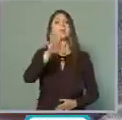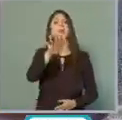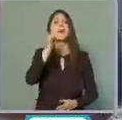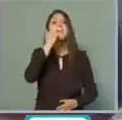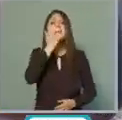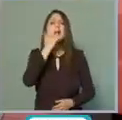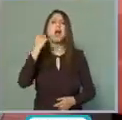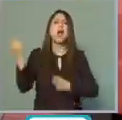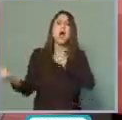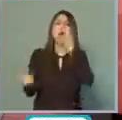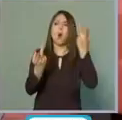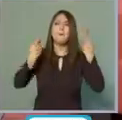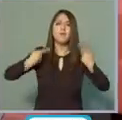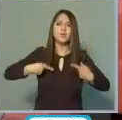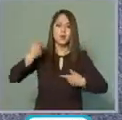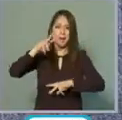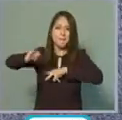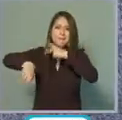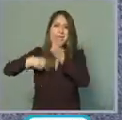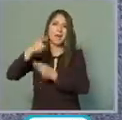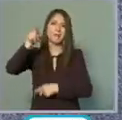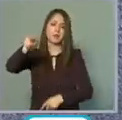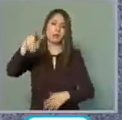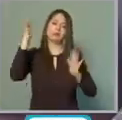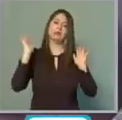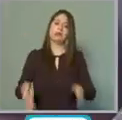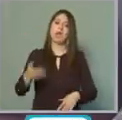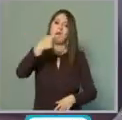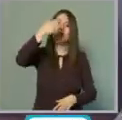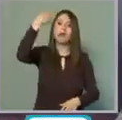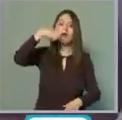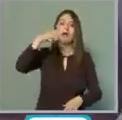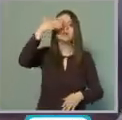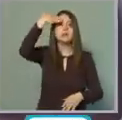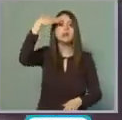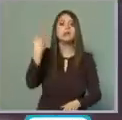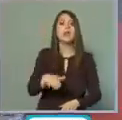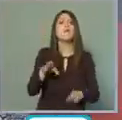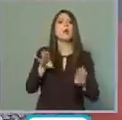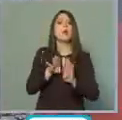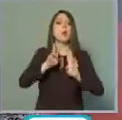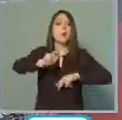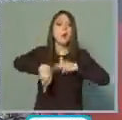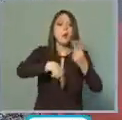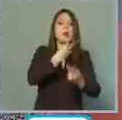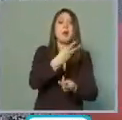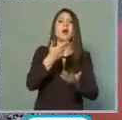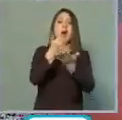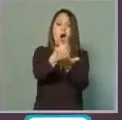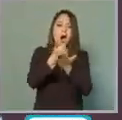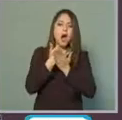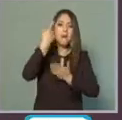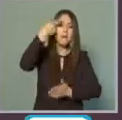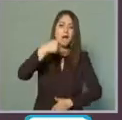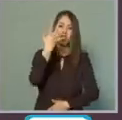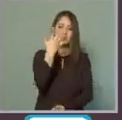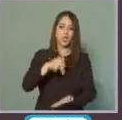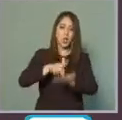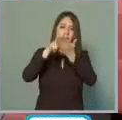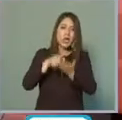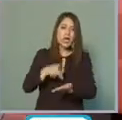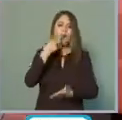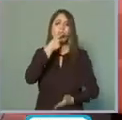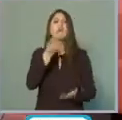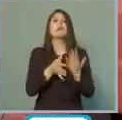como ustedes, los nutriólogos, y dices, bueno, pues yo quisiera bajar 5 kilos, que son los que según yo traigo de más,